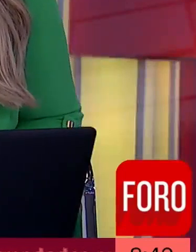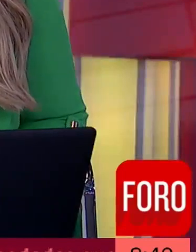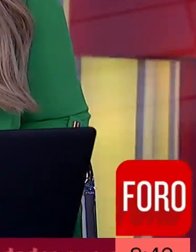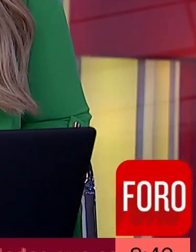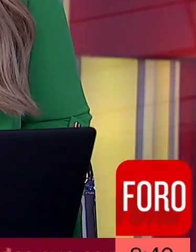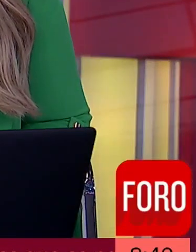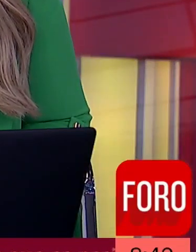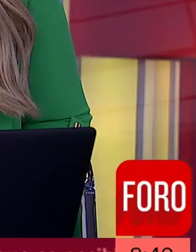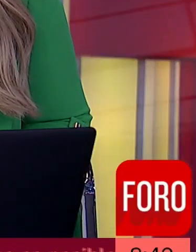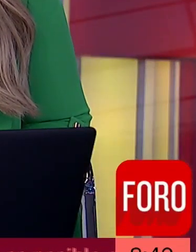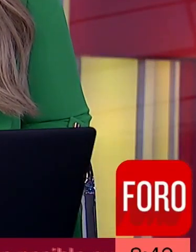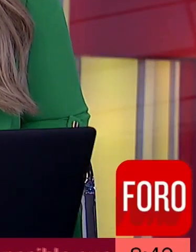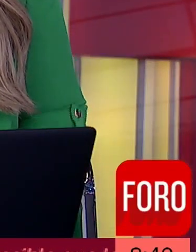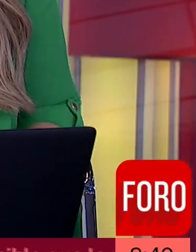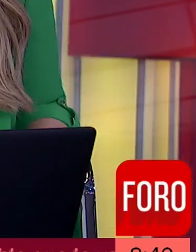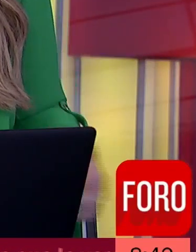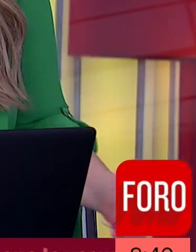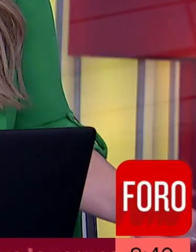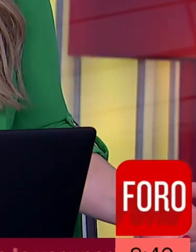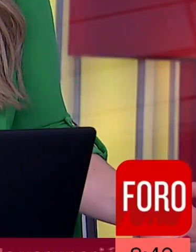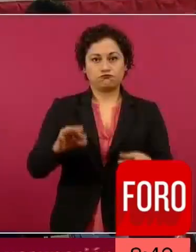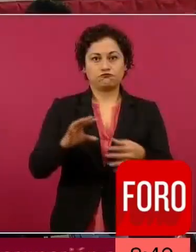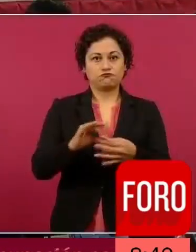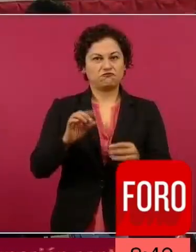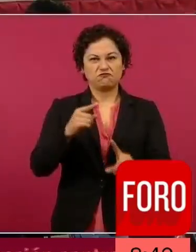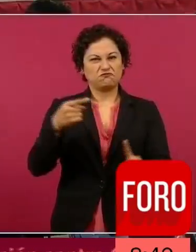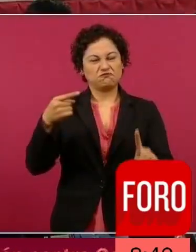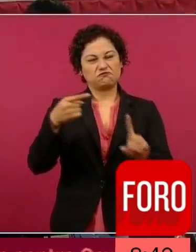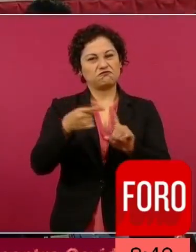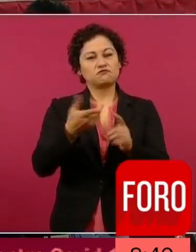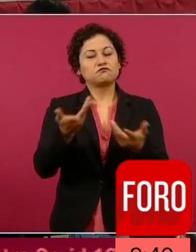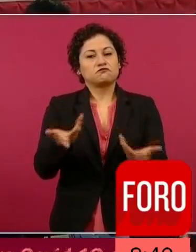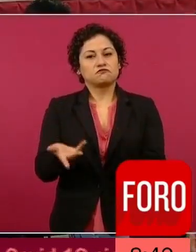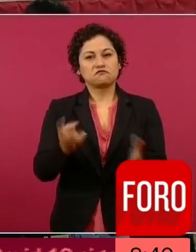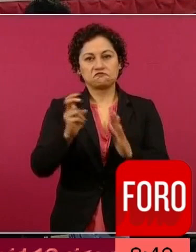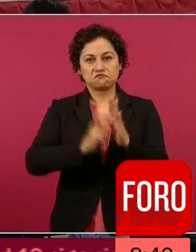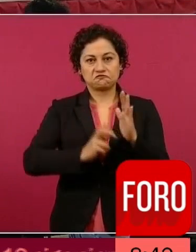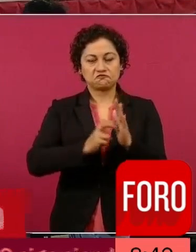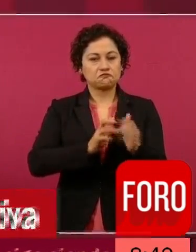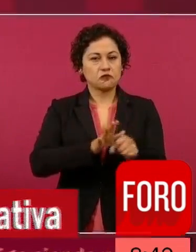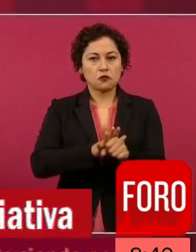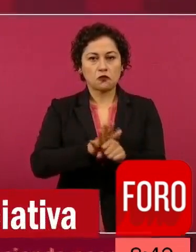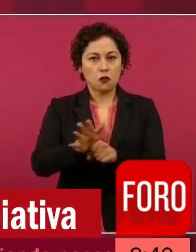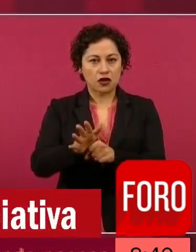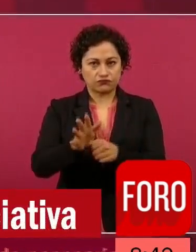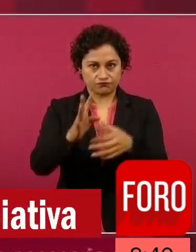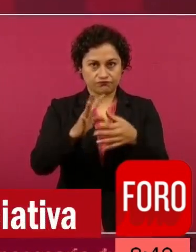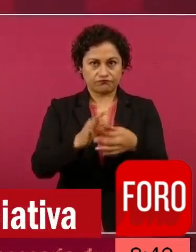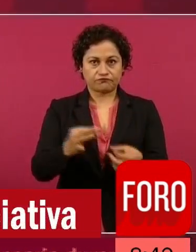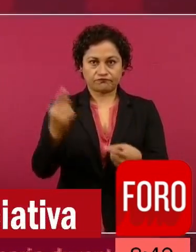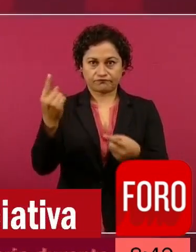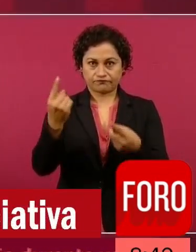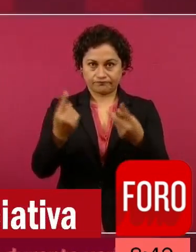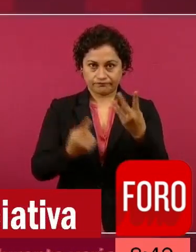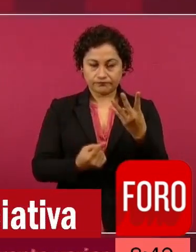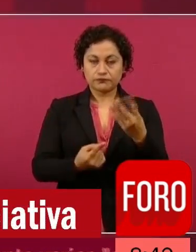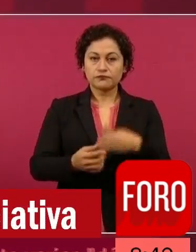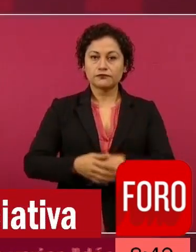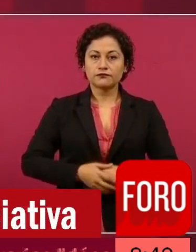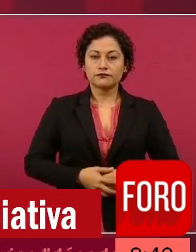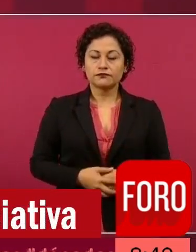Esta mañana el presidente Andrés Manuel López Obrador reconoció que los diputados de Morena modificaron la iniciativa de reforma electoral que envió al legislativo hace unos